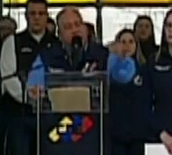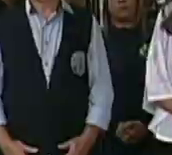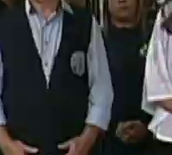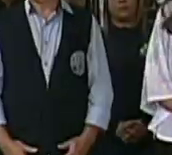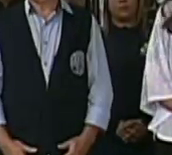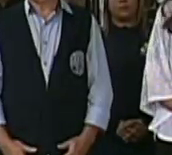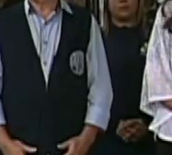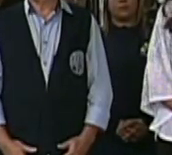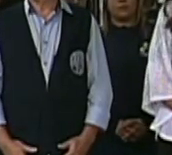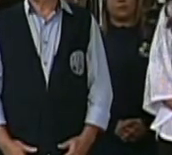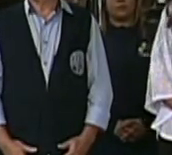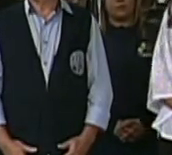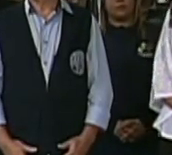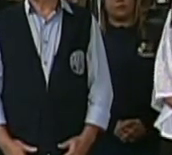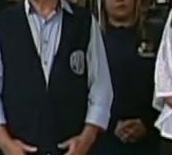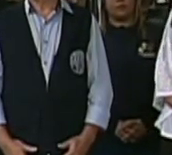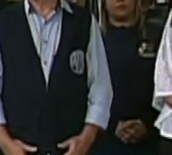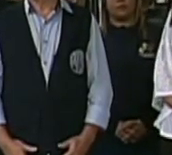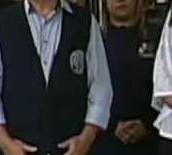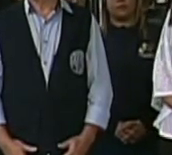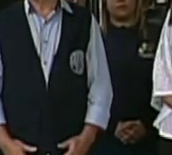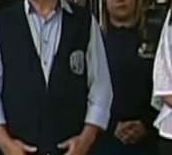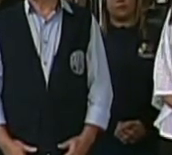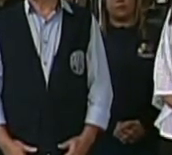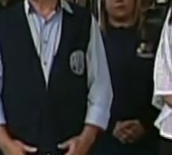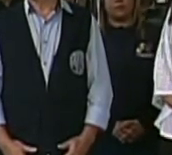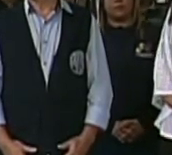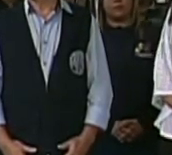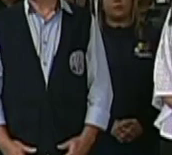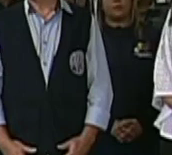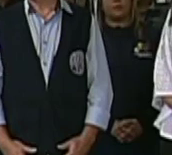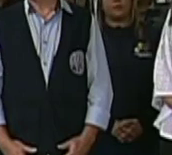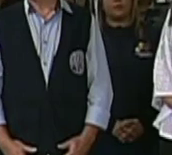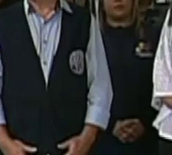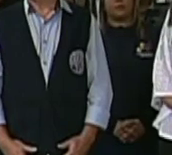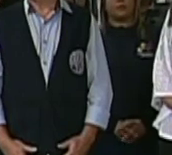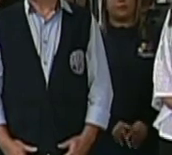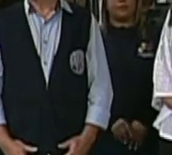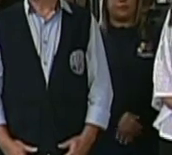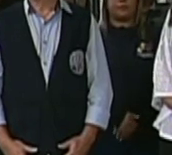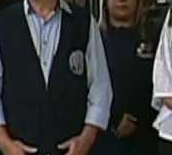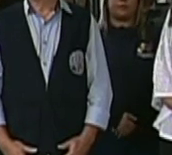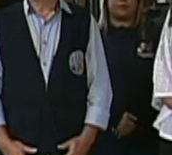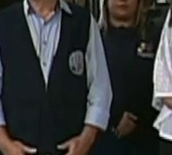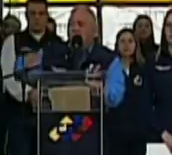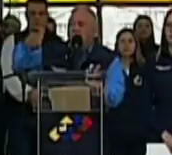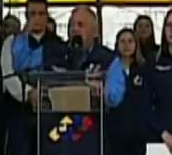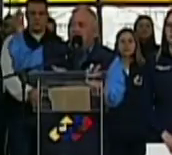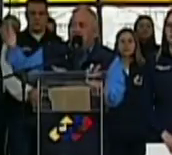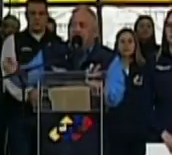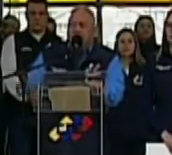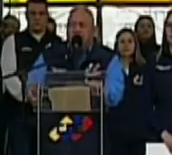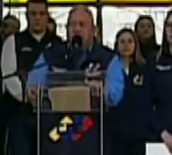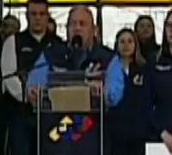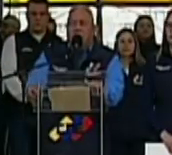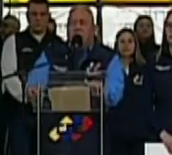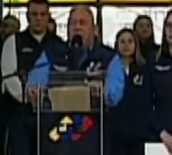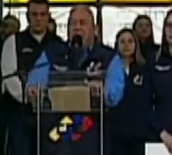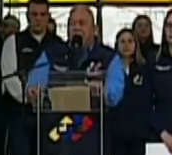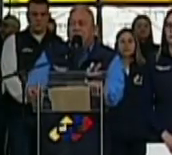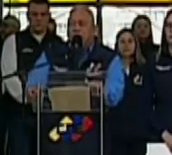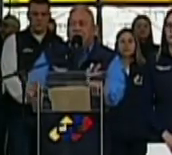estar desplegados por todo el territorio nacional. Ya hay unos que están en Maracaibo, en el